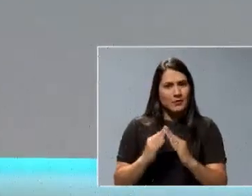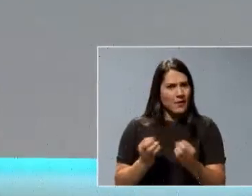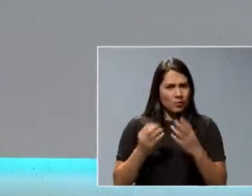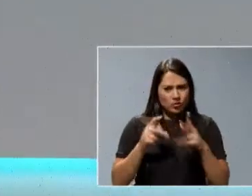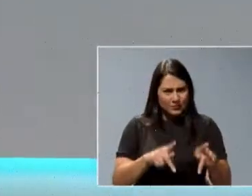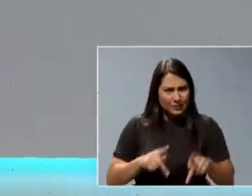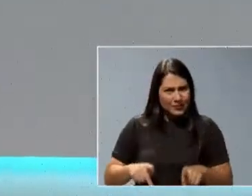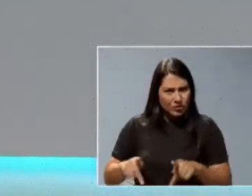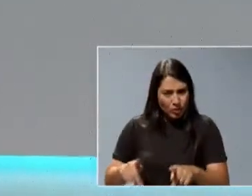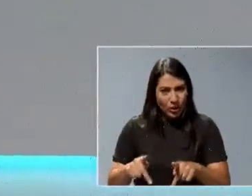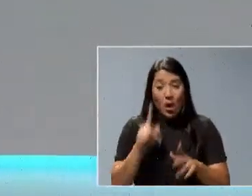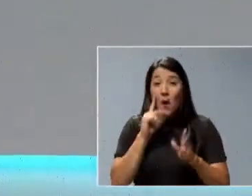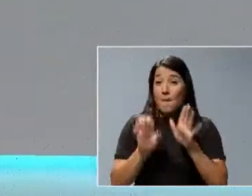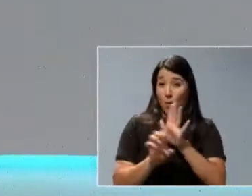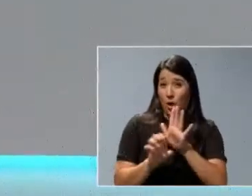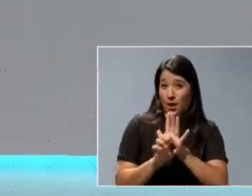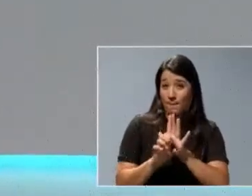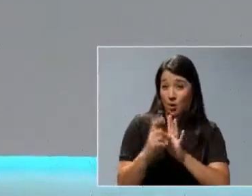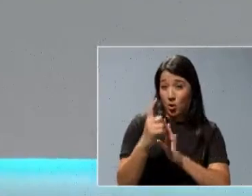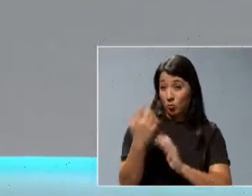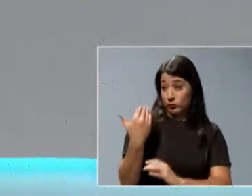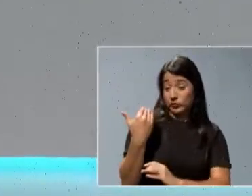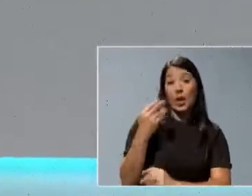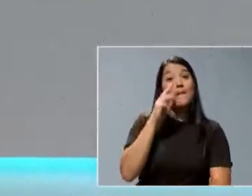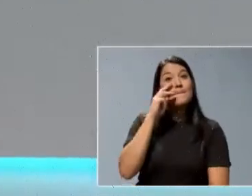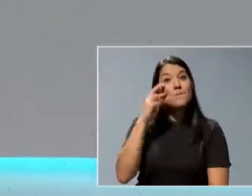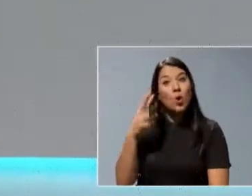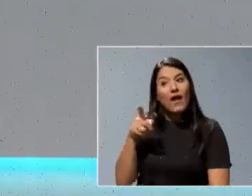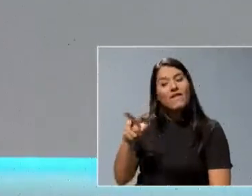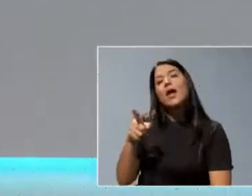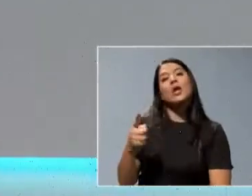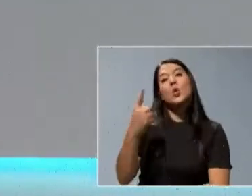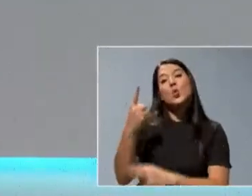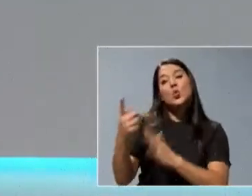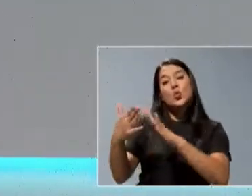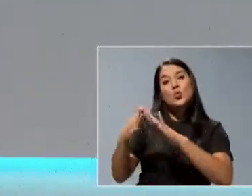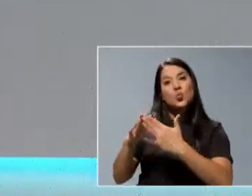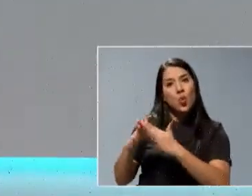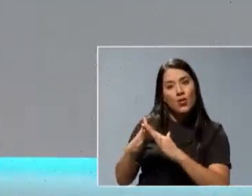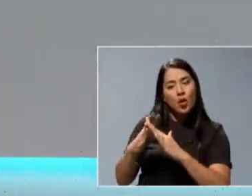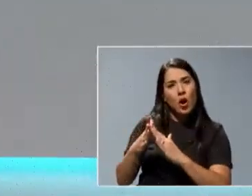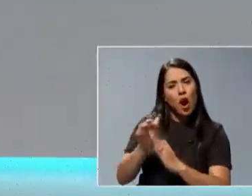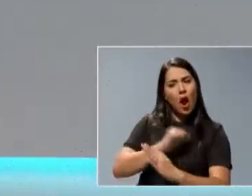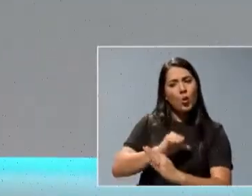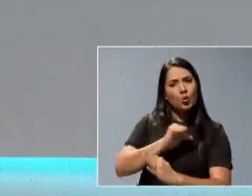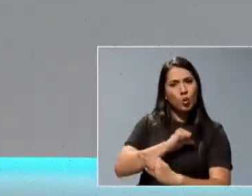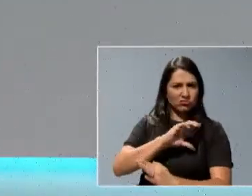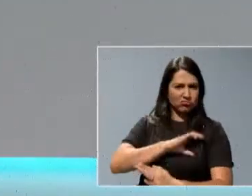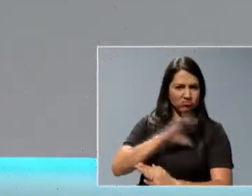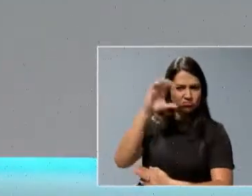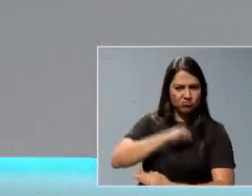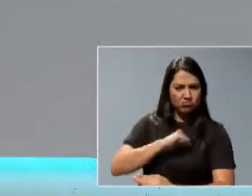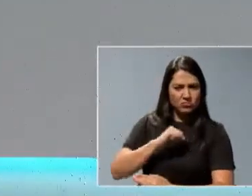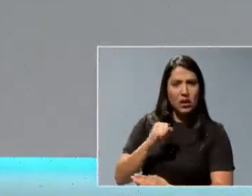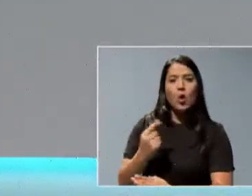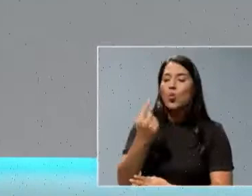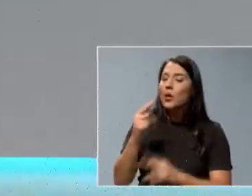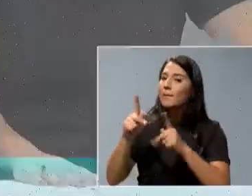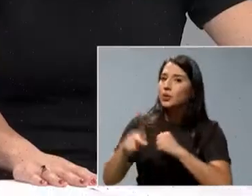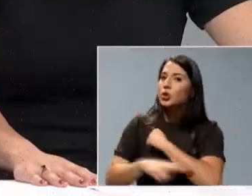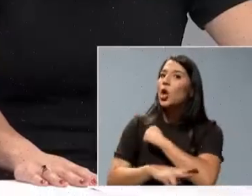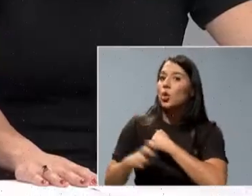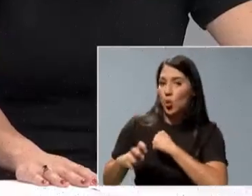presentado, por ejemplo, un caso muy reciente, es en Moravia, una comunidad donde las autoridades logran detectar una toma ilegal al poliducto de